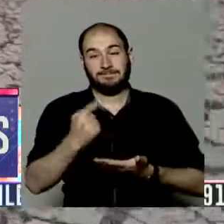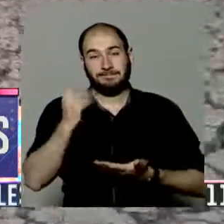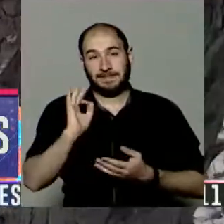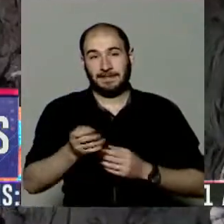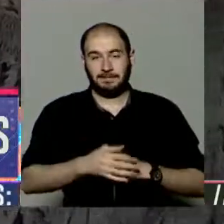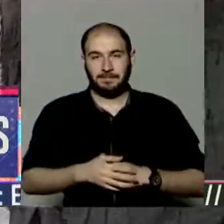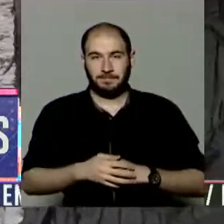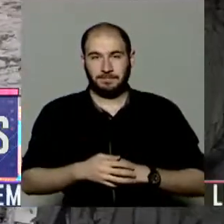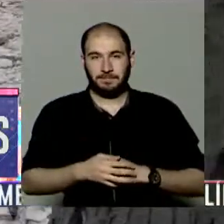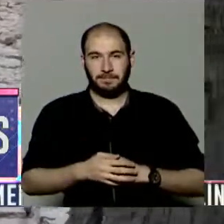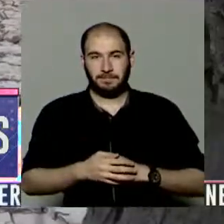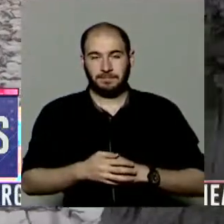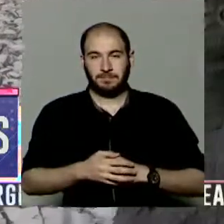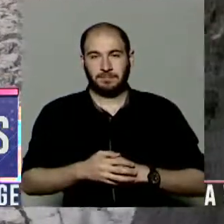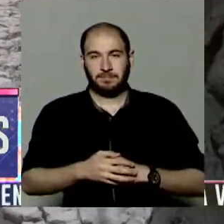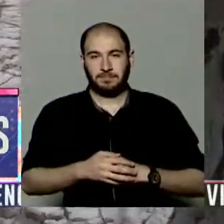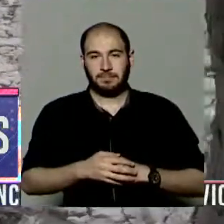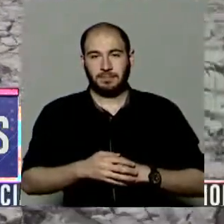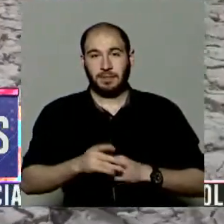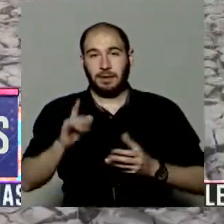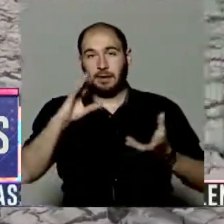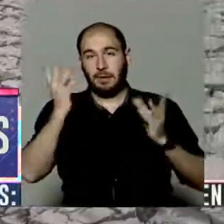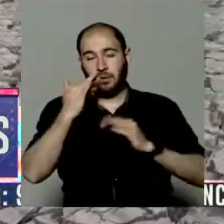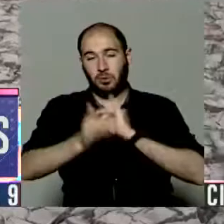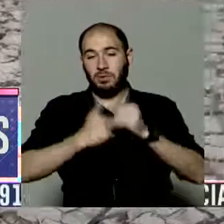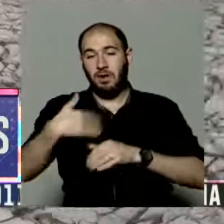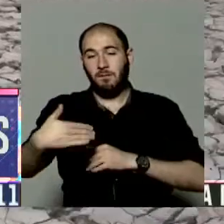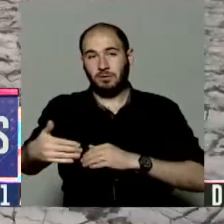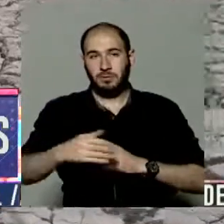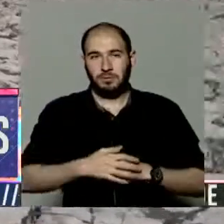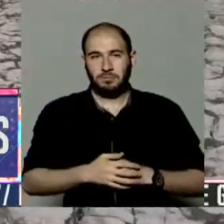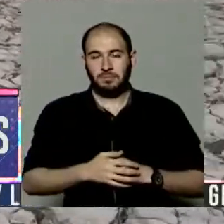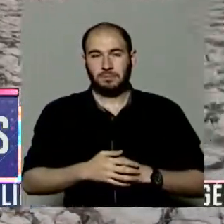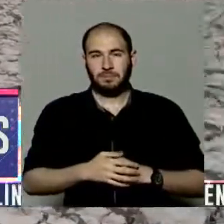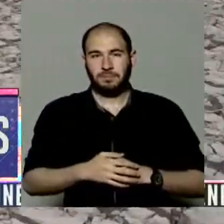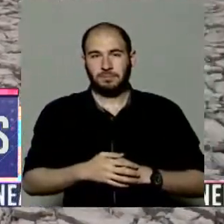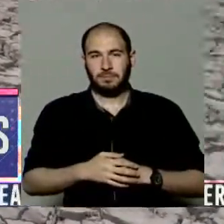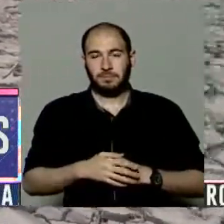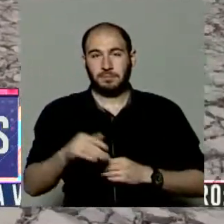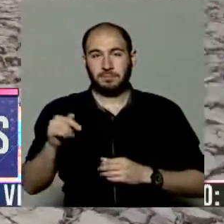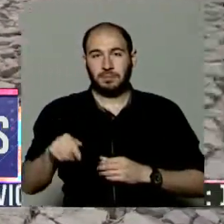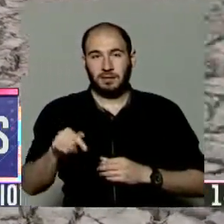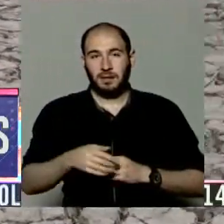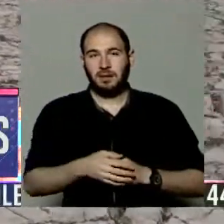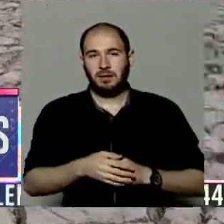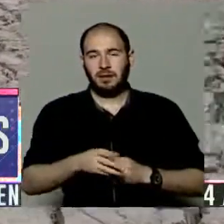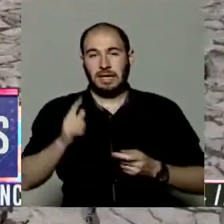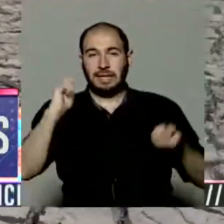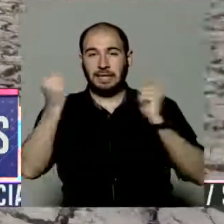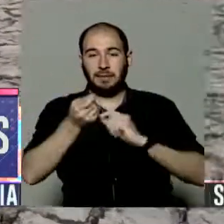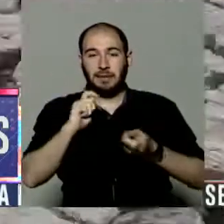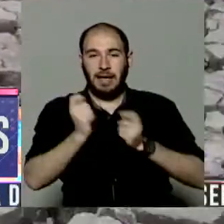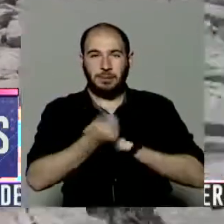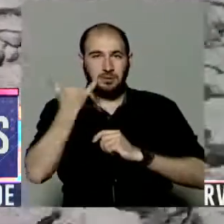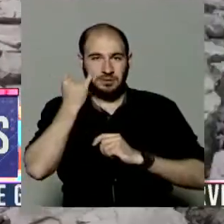para lo que han pronosticado cuando se produzca o cuando esté instalado el cambio climático de